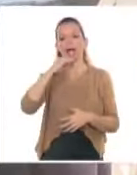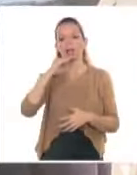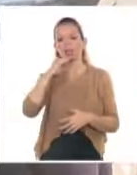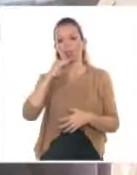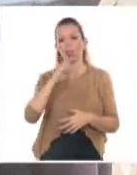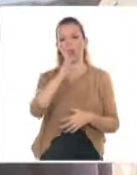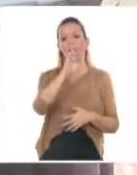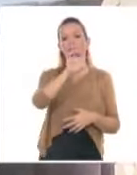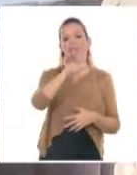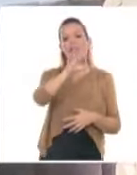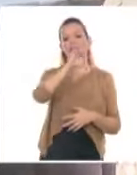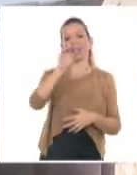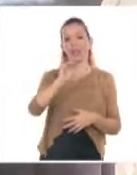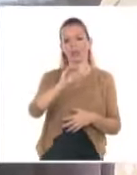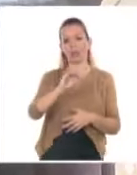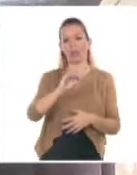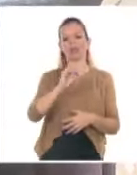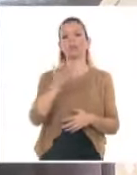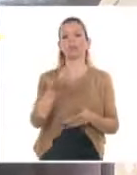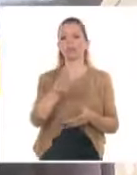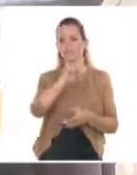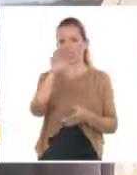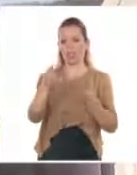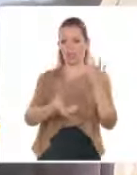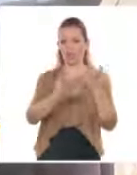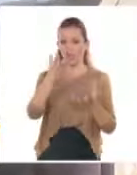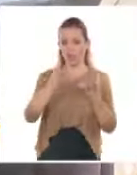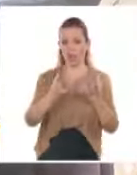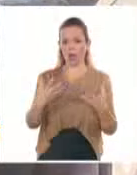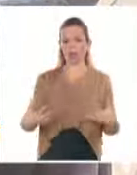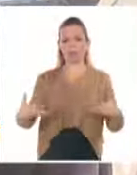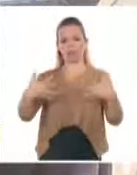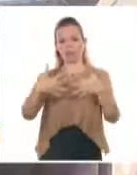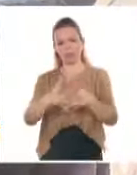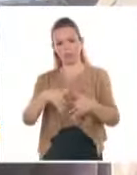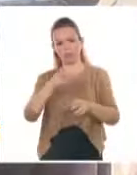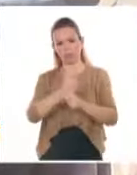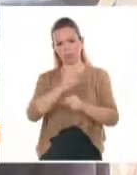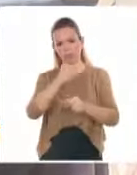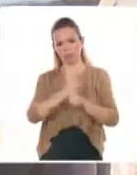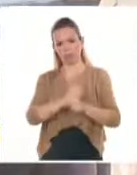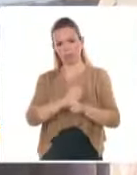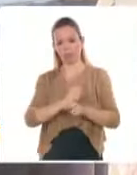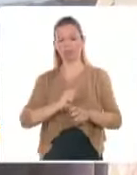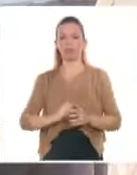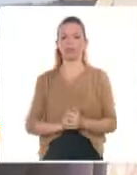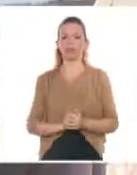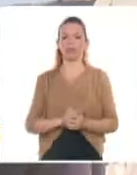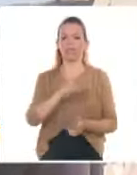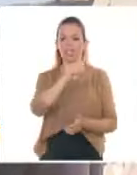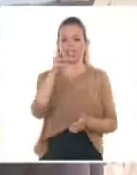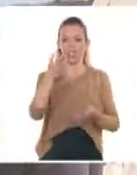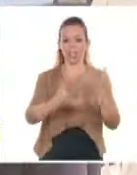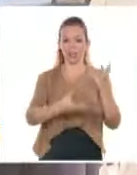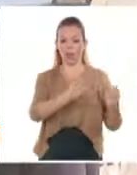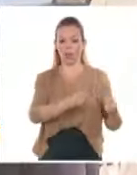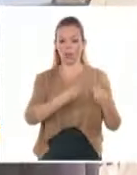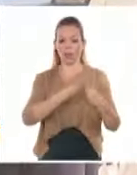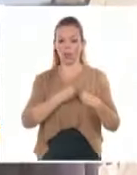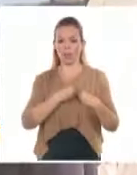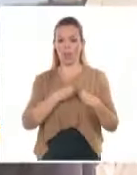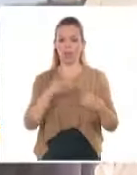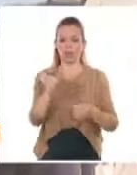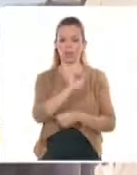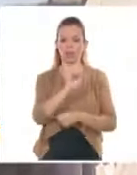ellos pusieron la locomotora y nosotros hemos puesto los vagones, las estaciones, los tripulantes y demás. Es decir, que con esta unión hemos